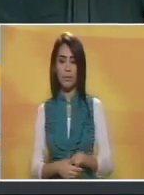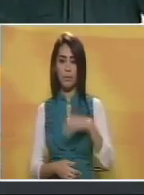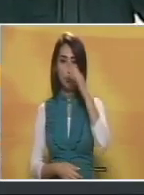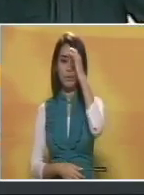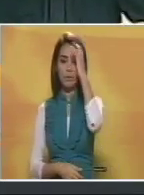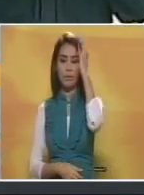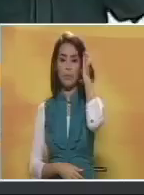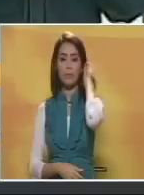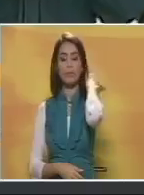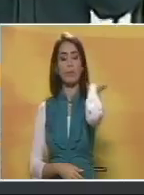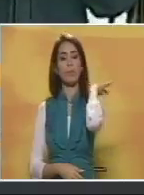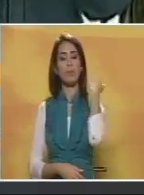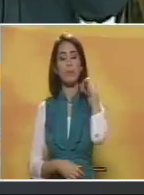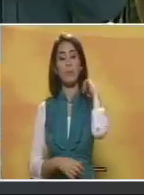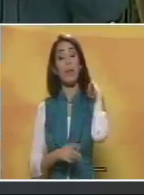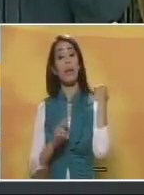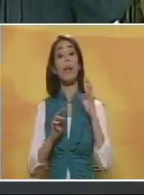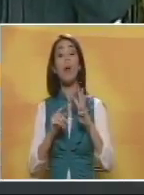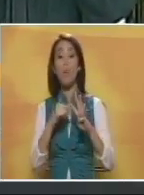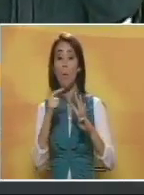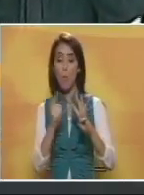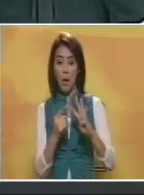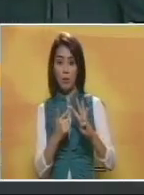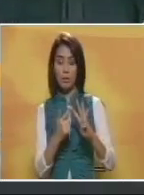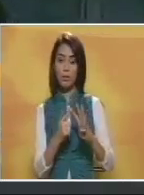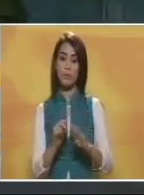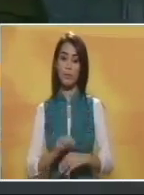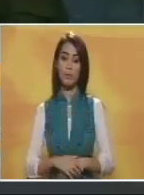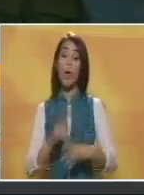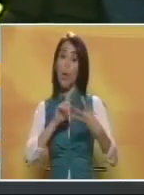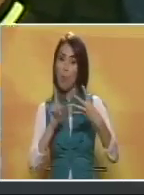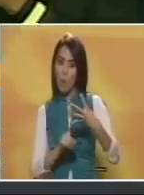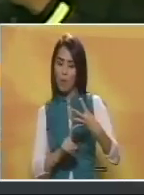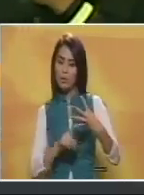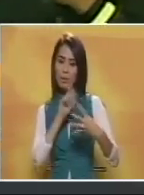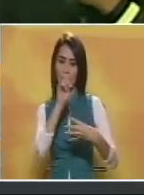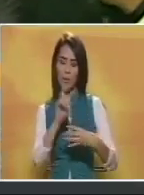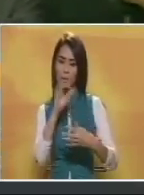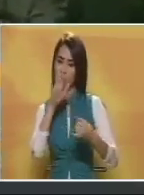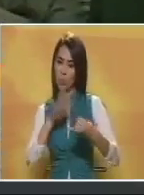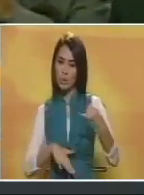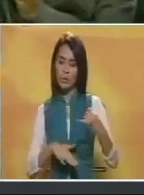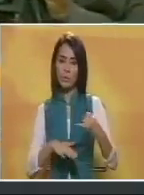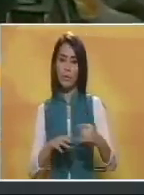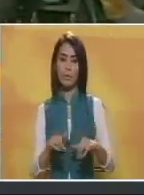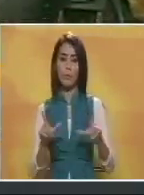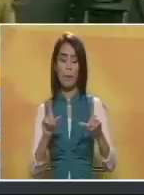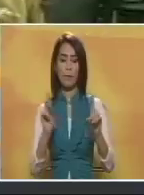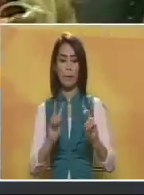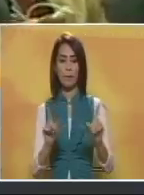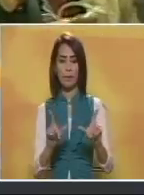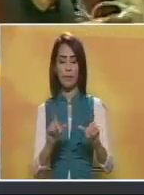La cuarta y última pregunta la realiza el colega Carlos Rebete por Venezolana de Televisión.